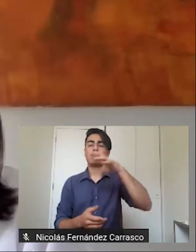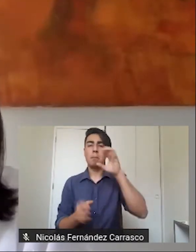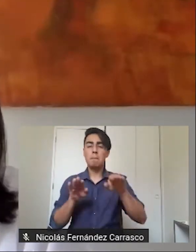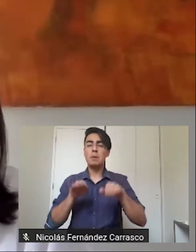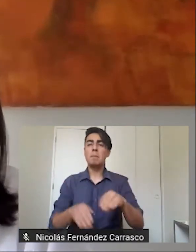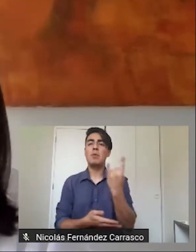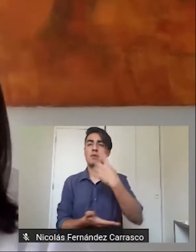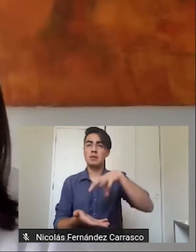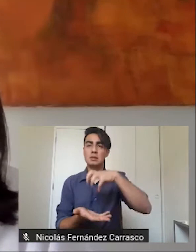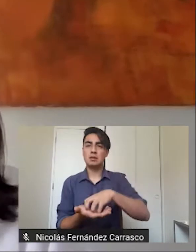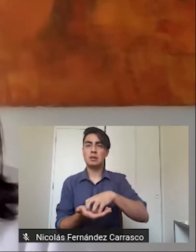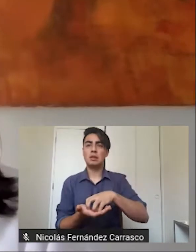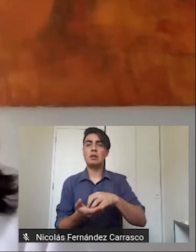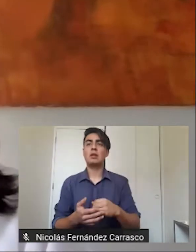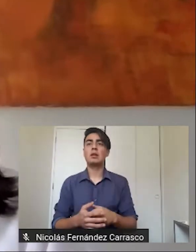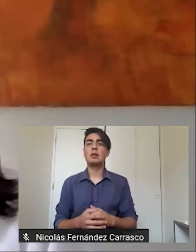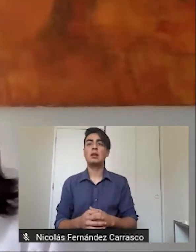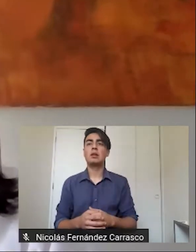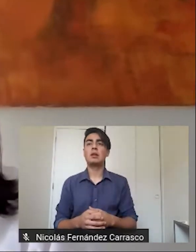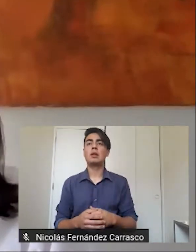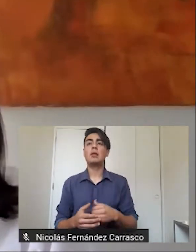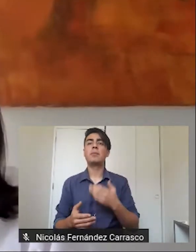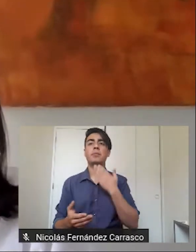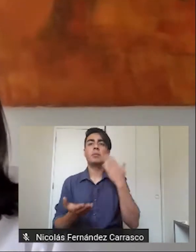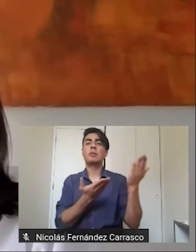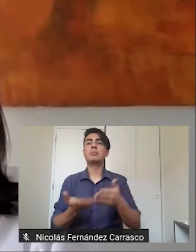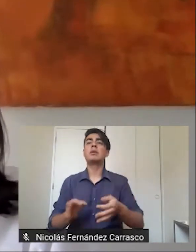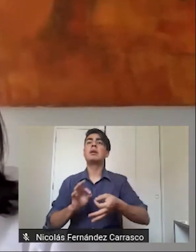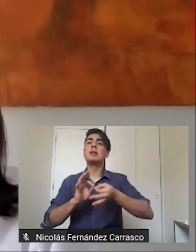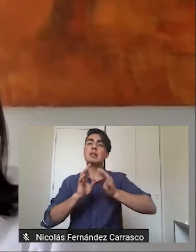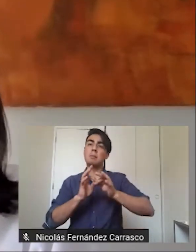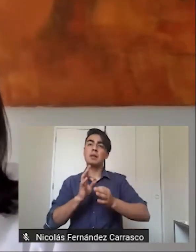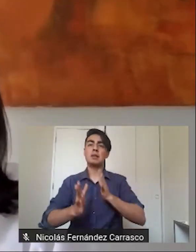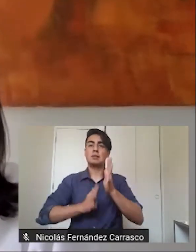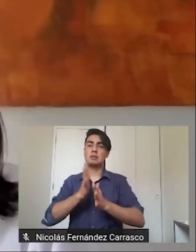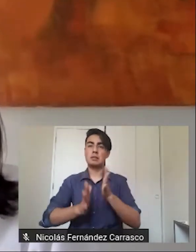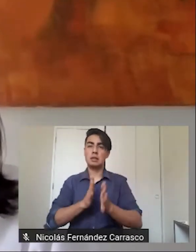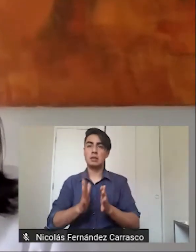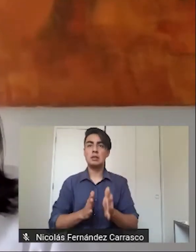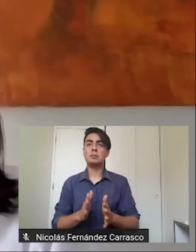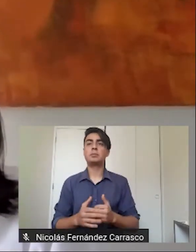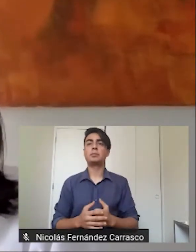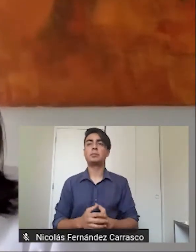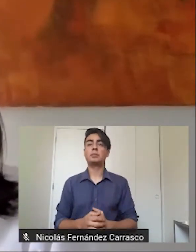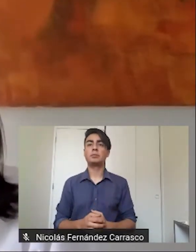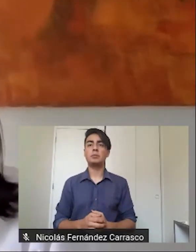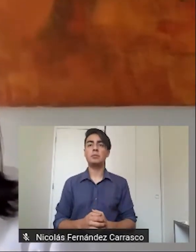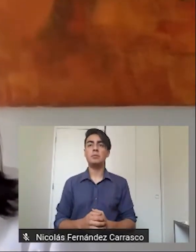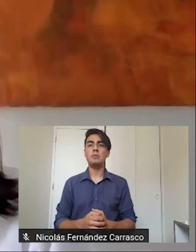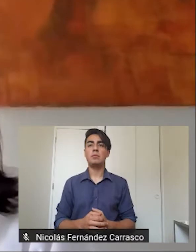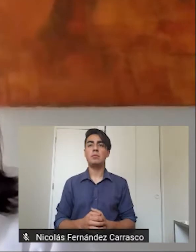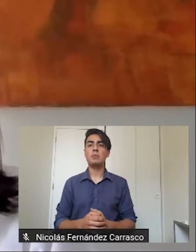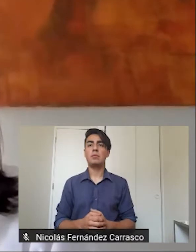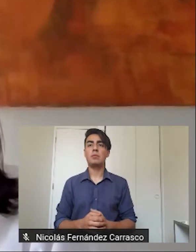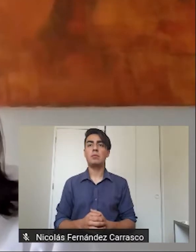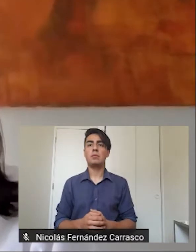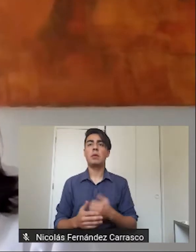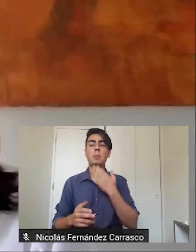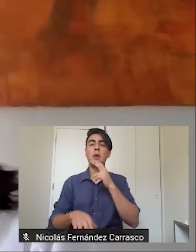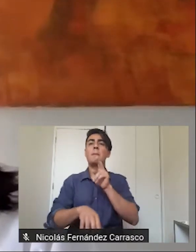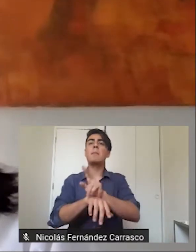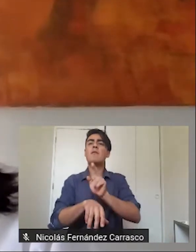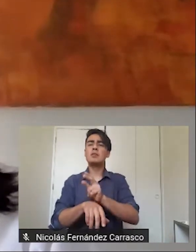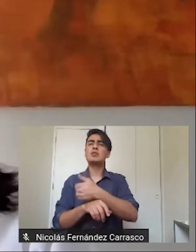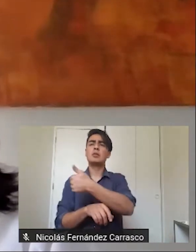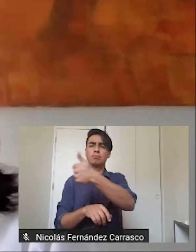educacionales asociados al PACE, UMCE, académicos, académicas de distintas universidades a nivel nacional, representantes